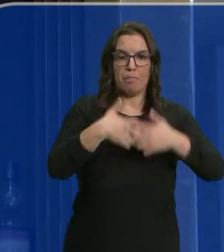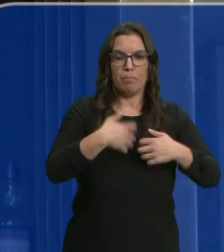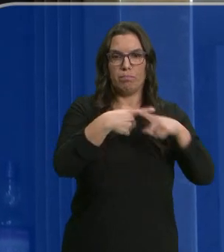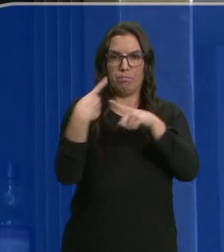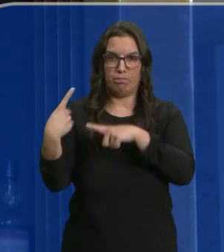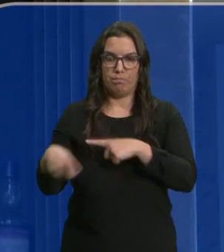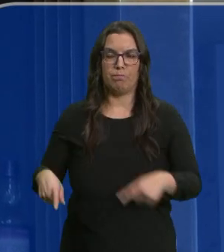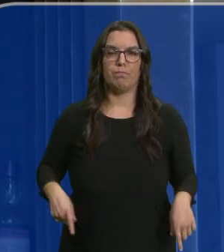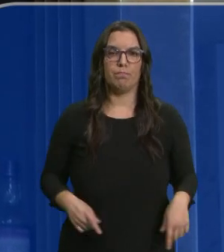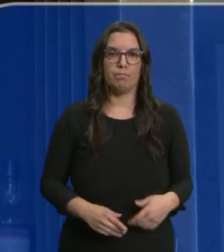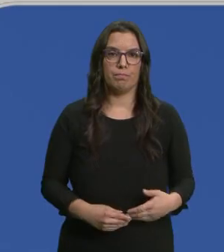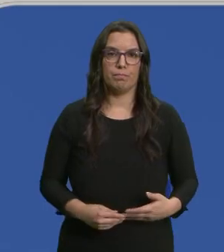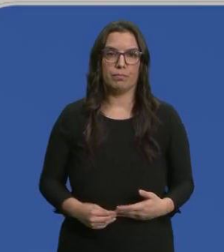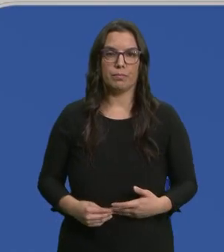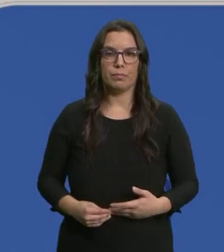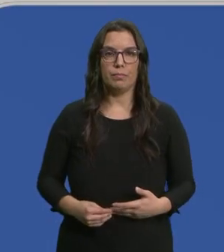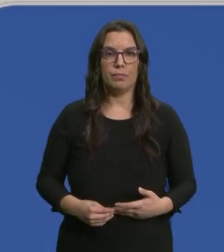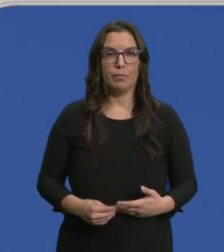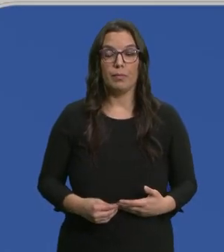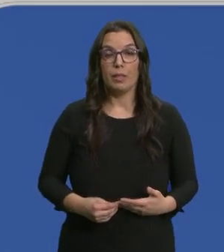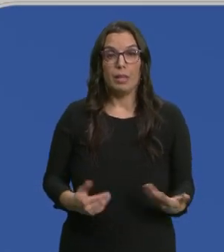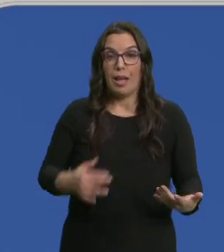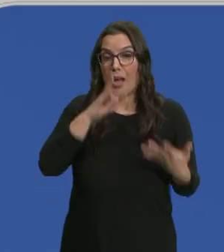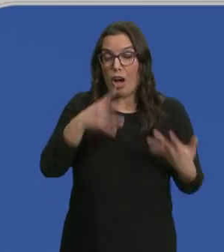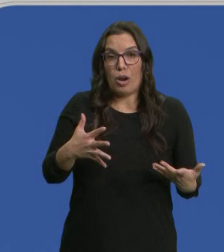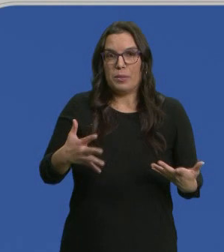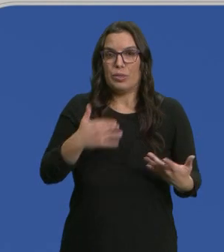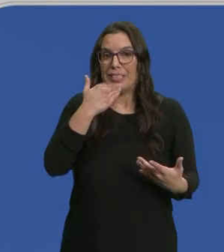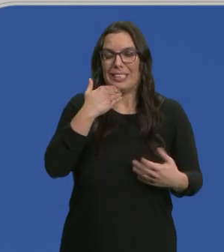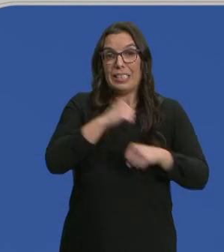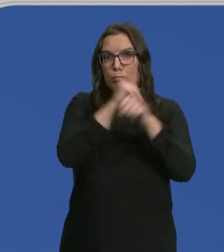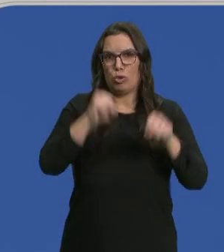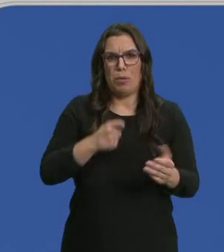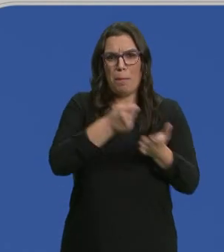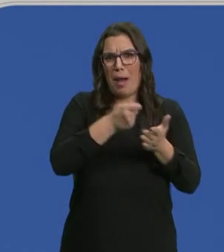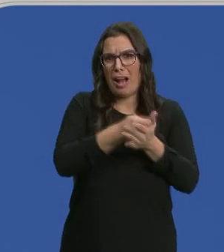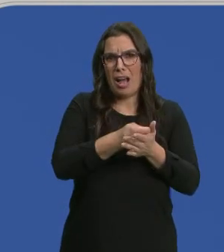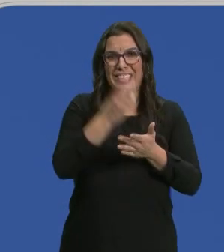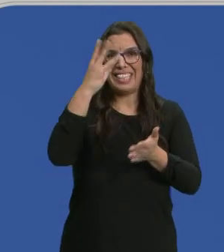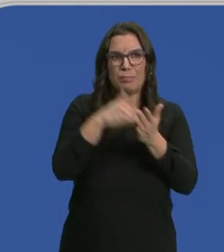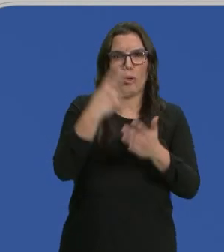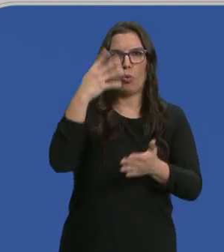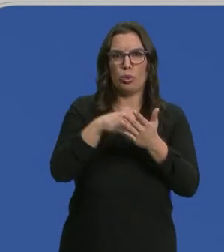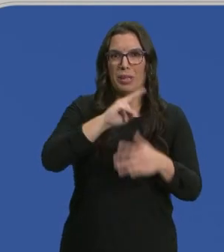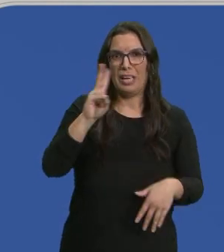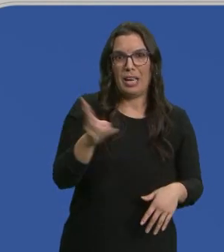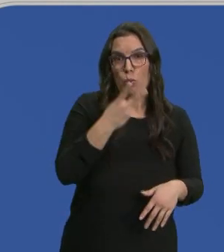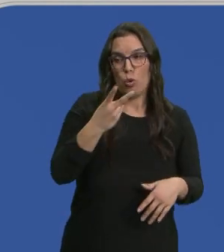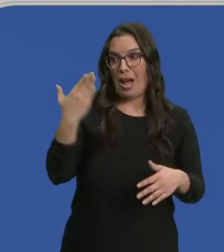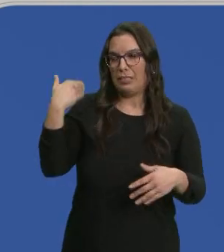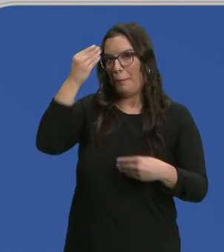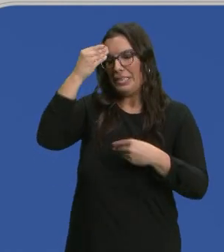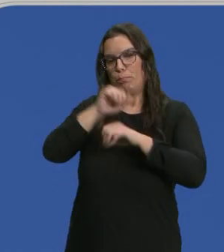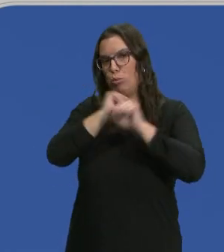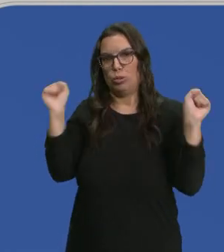equipamiento de hostelería. Es prácticamente imposible ahora mismo hacer frente a estas facturas de 3.000, 4.000 euros que jamás